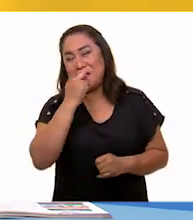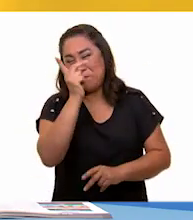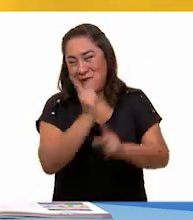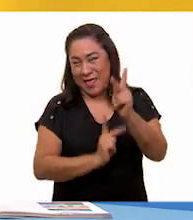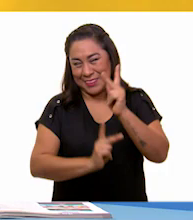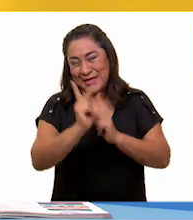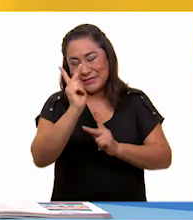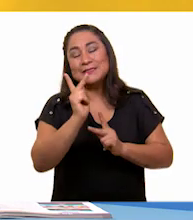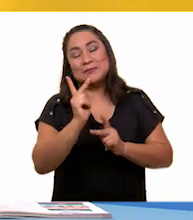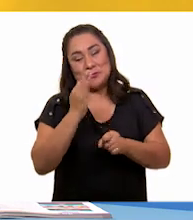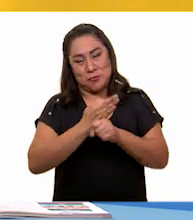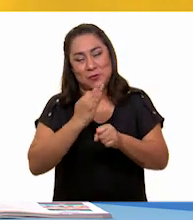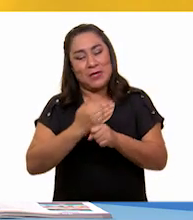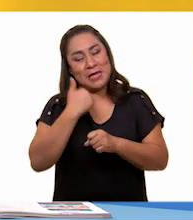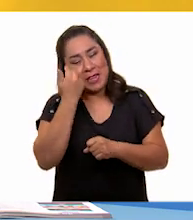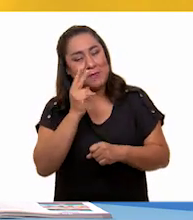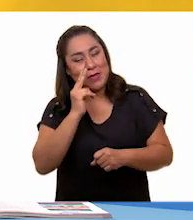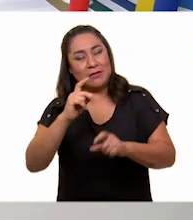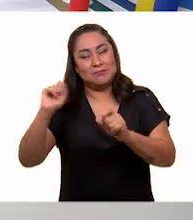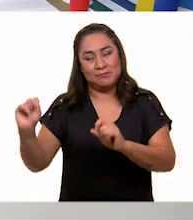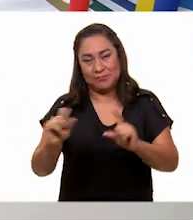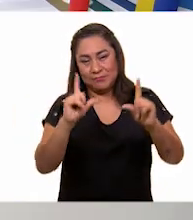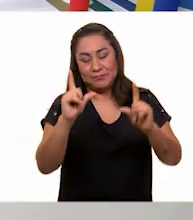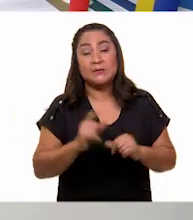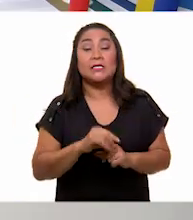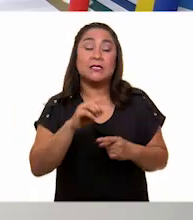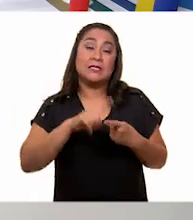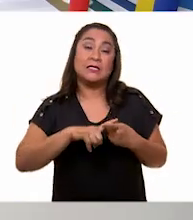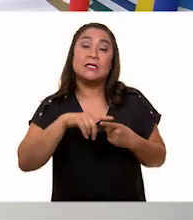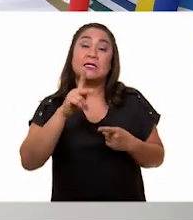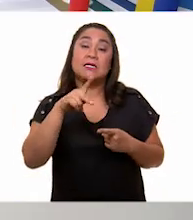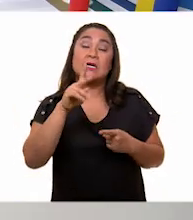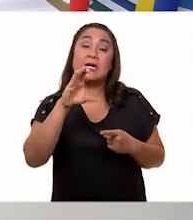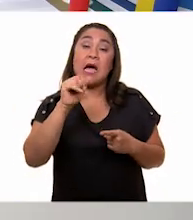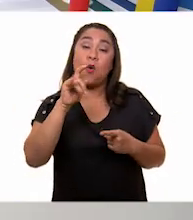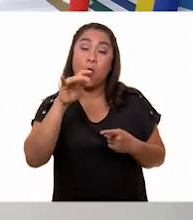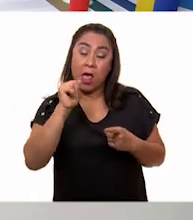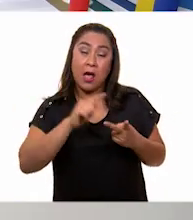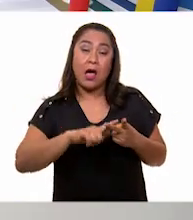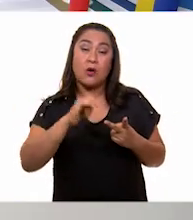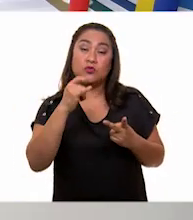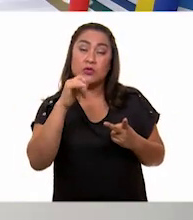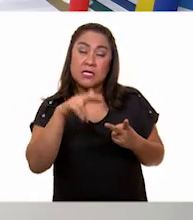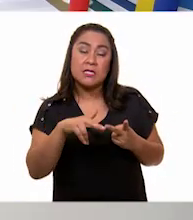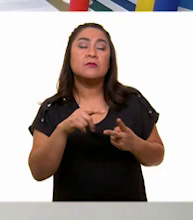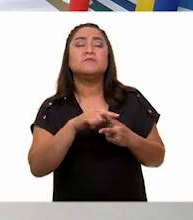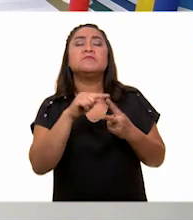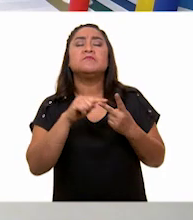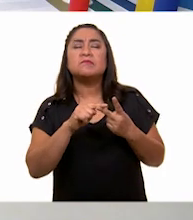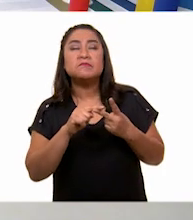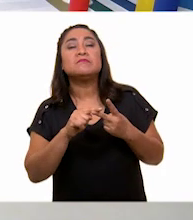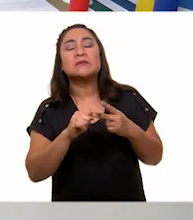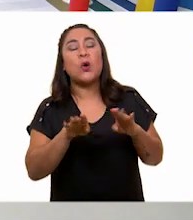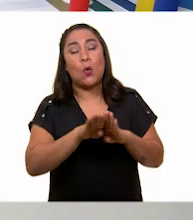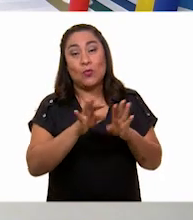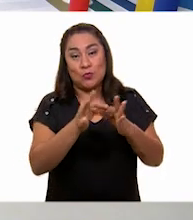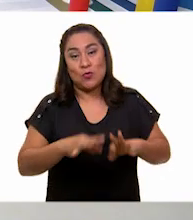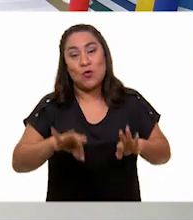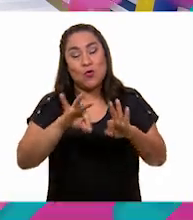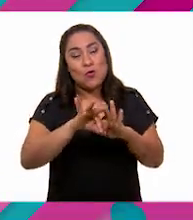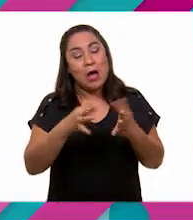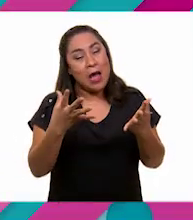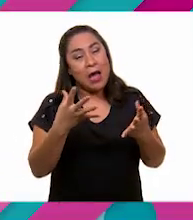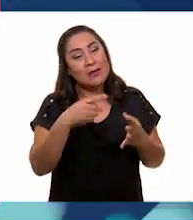invito a ver la siguiente cápsula, en la cual Carola y Agustín tuvieron un asunto muy importante que resolver en su